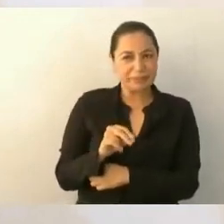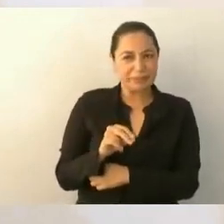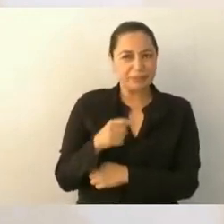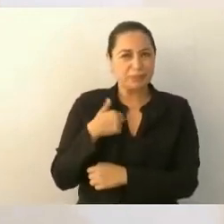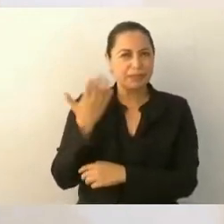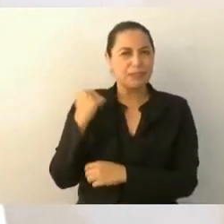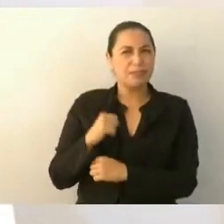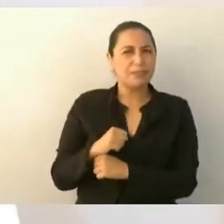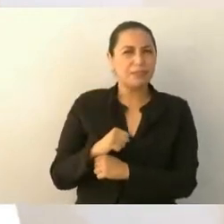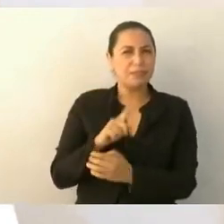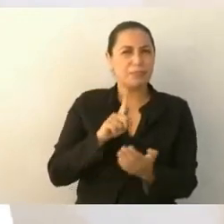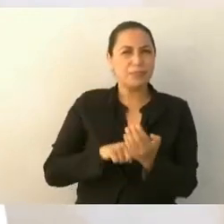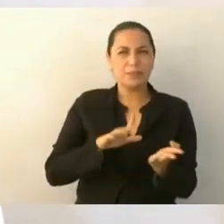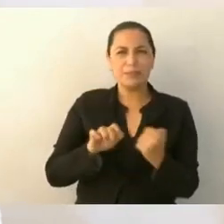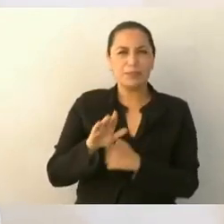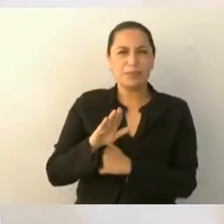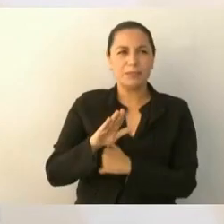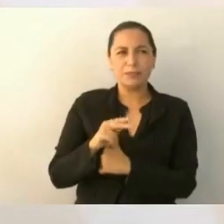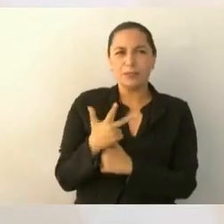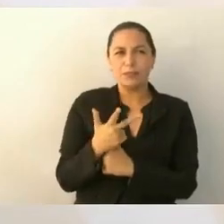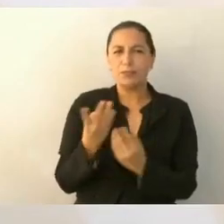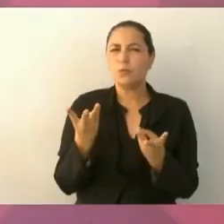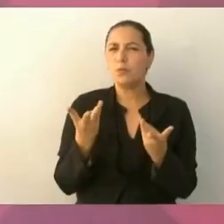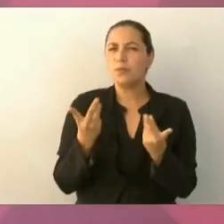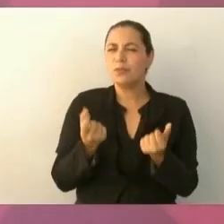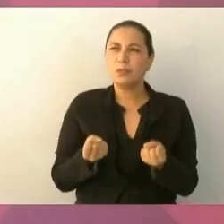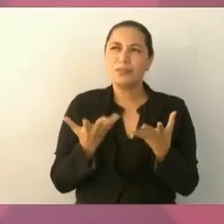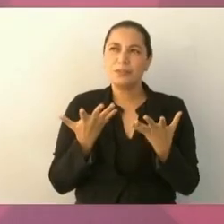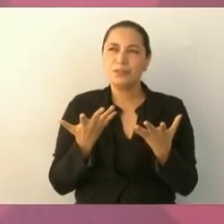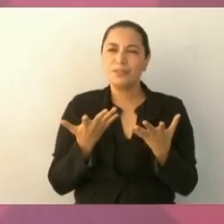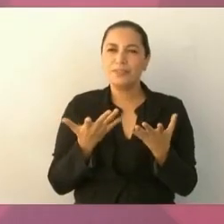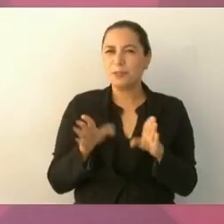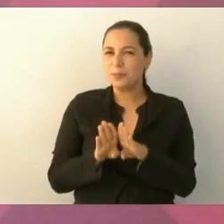98. ¿Cuánto es? Como